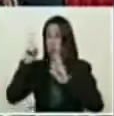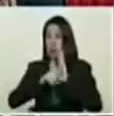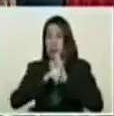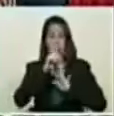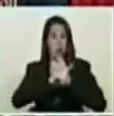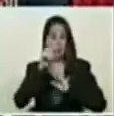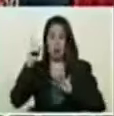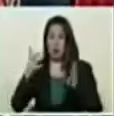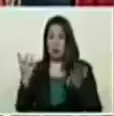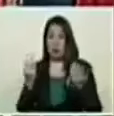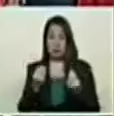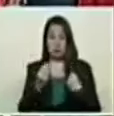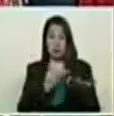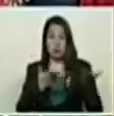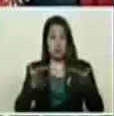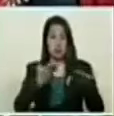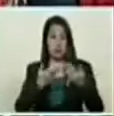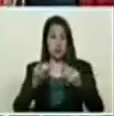sirviendo al pueblo,